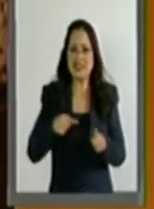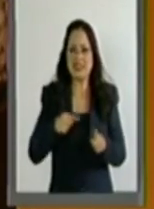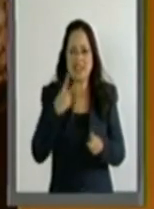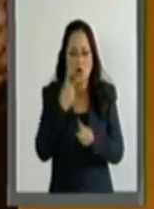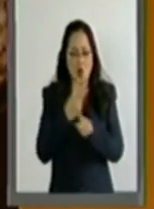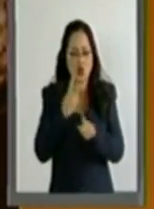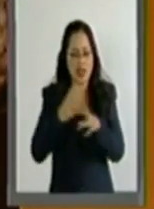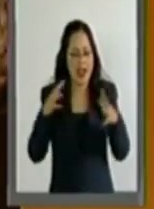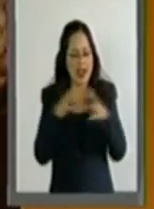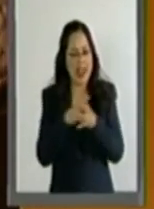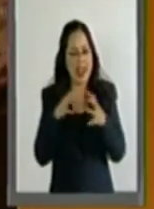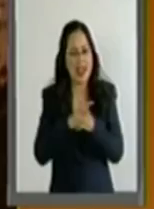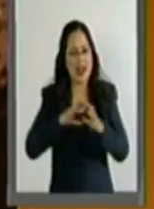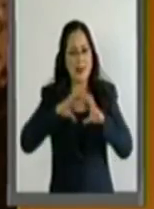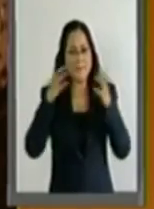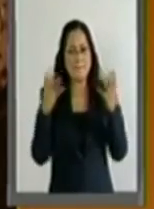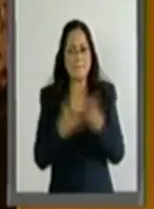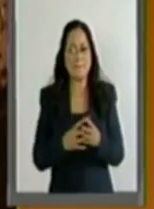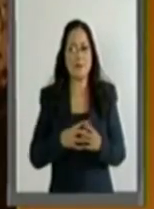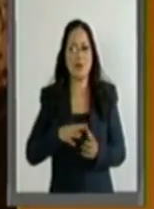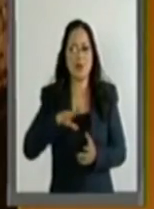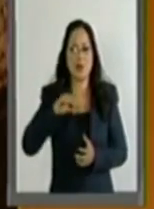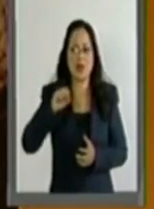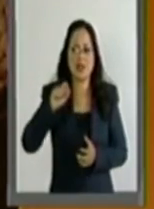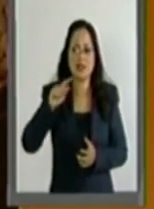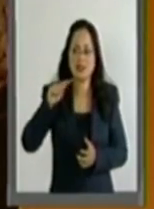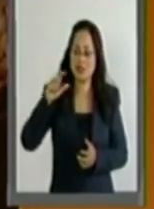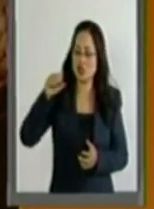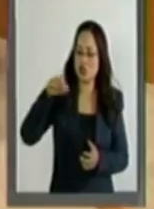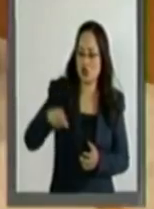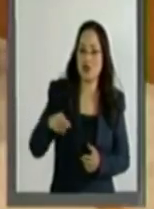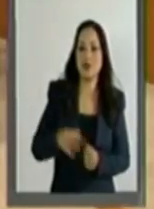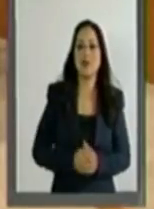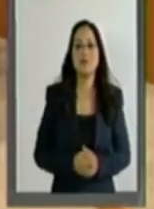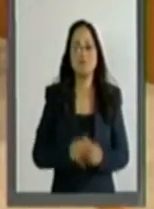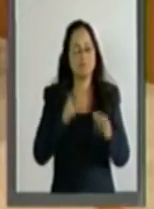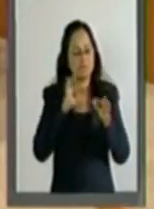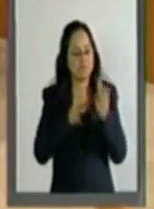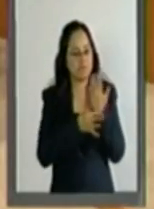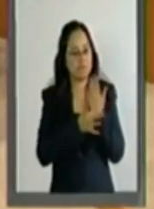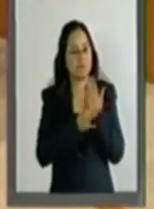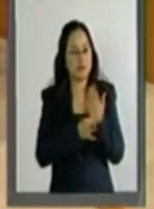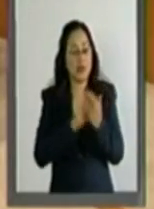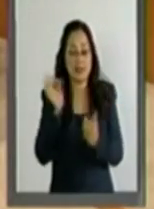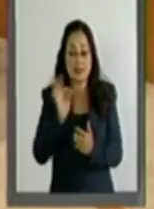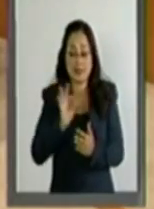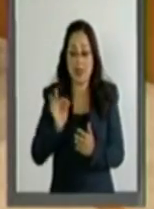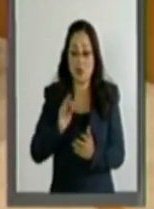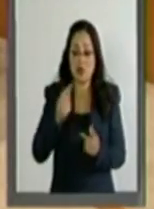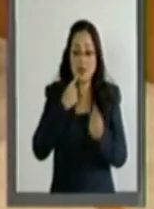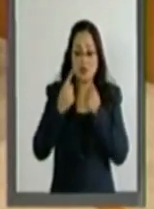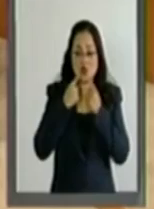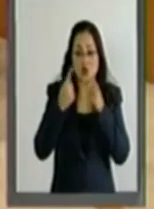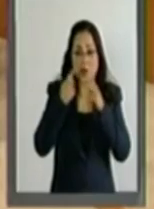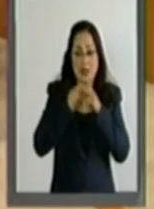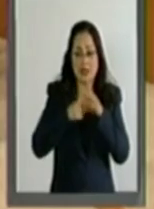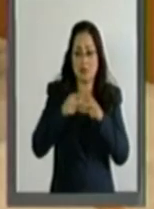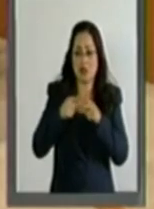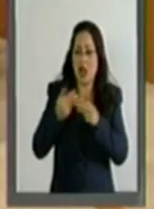Mundial, Sir Winston Churchill, nos dijo: si comenzamos una discusión entre el pasado y el